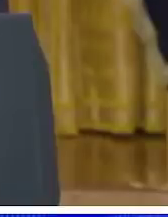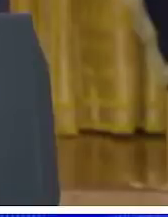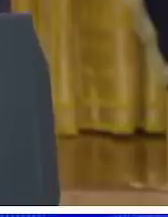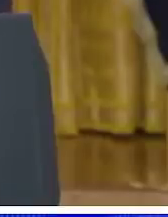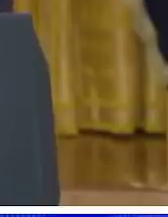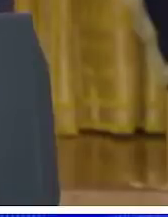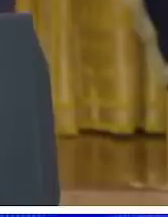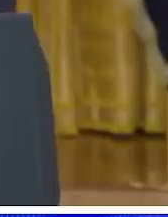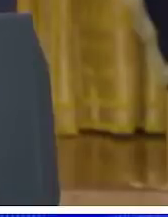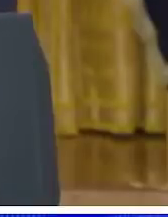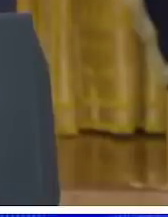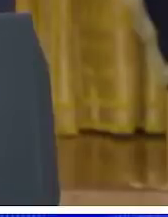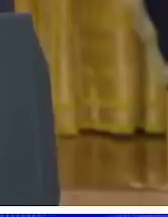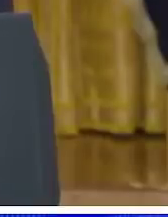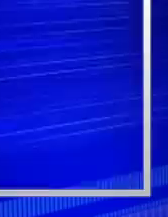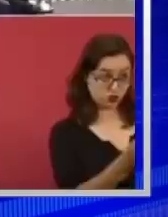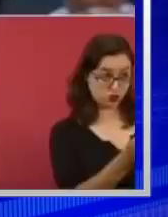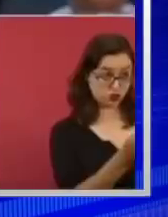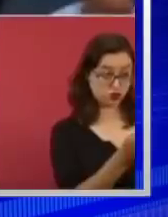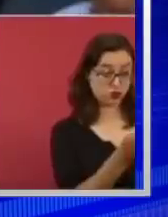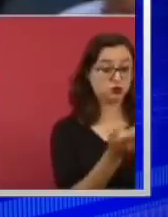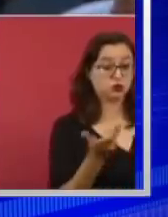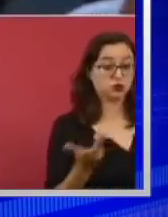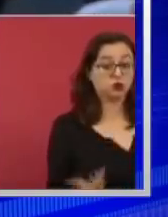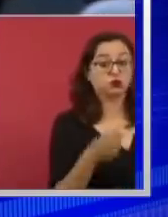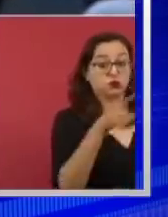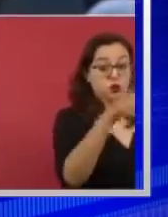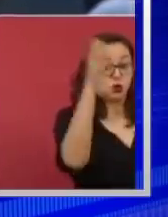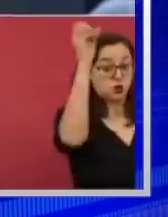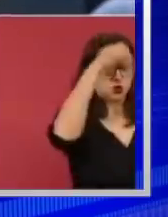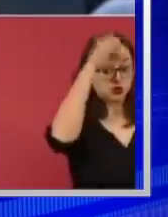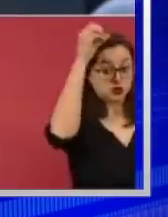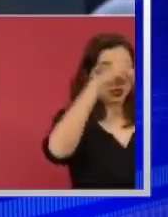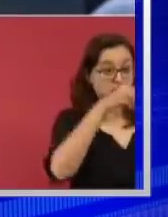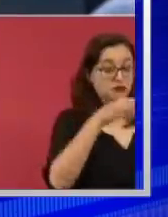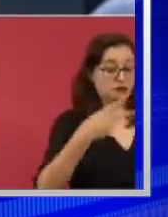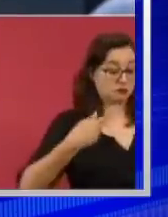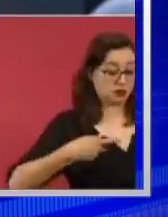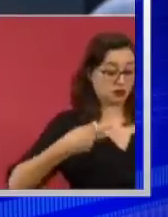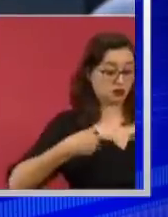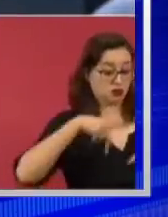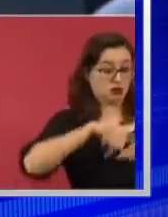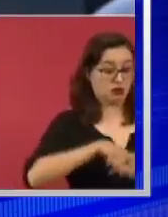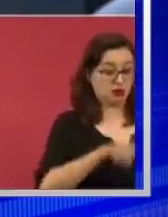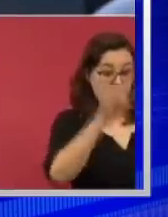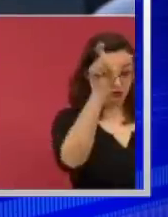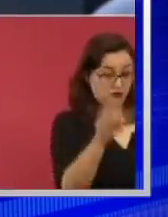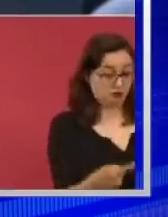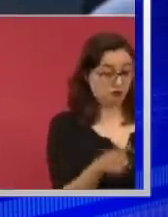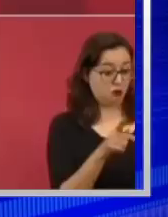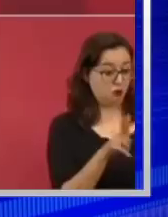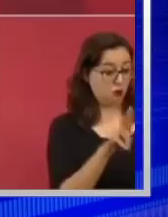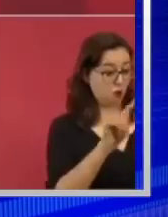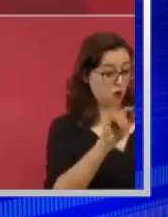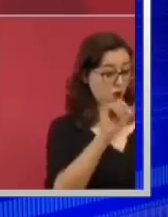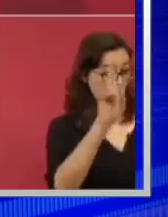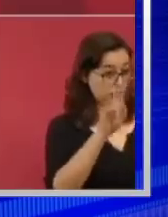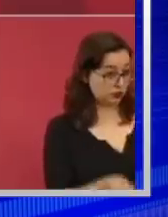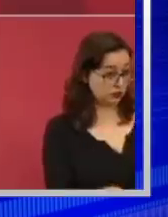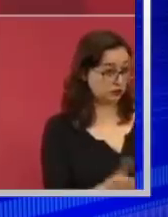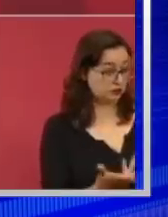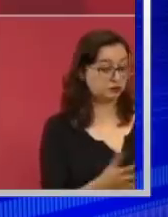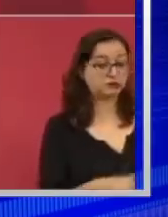vamos a escuchar qué o cuál es su opinión personal de la figura de vladímir putin pues es un